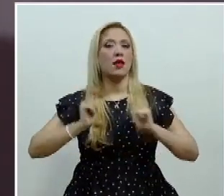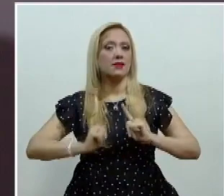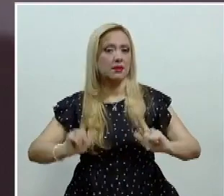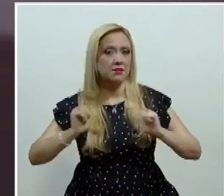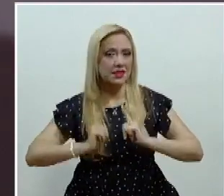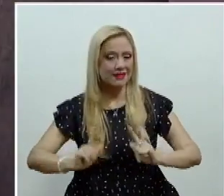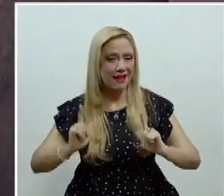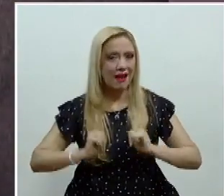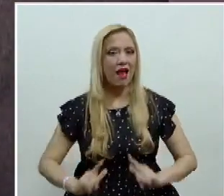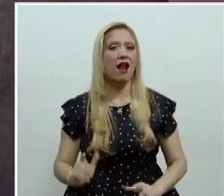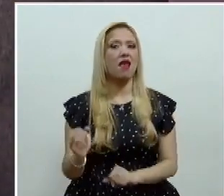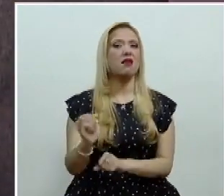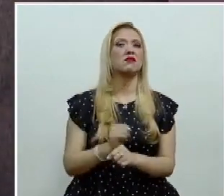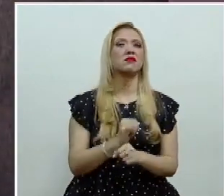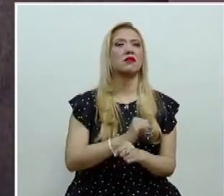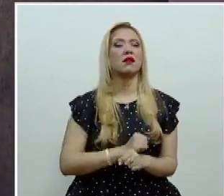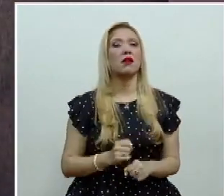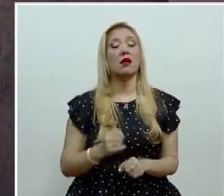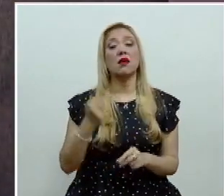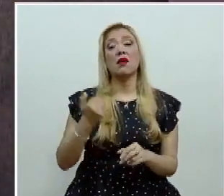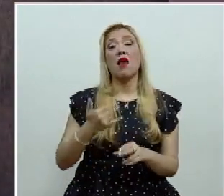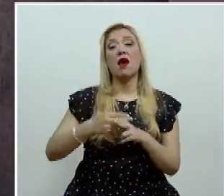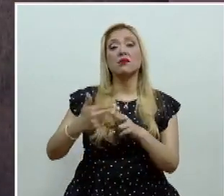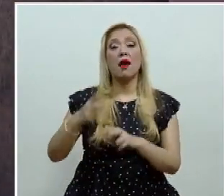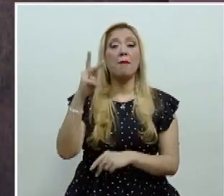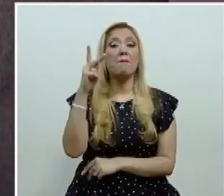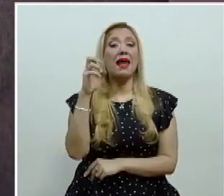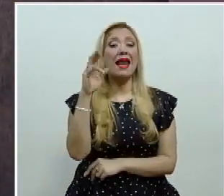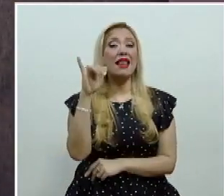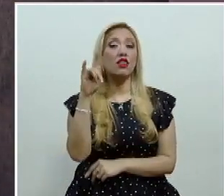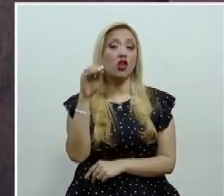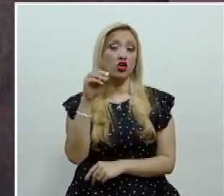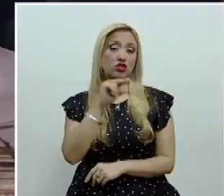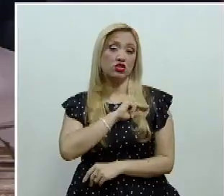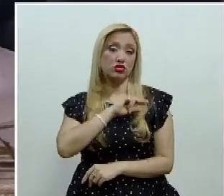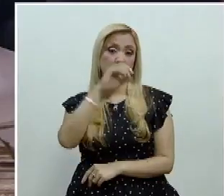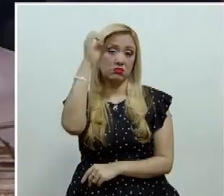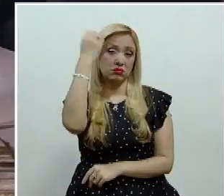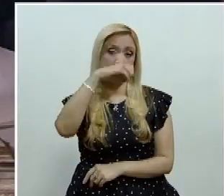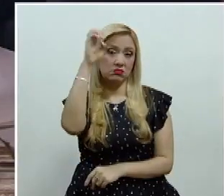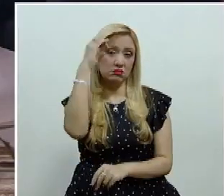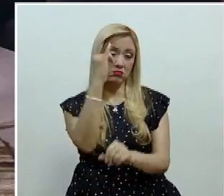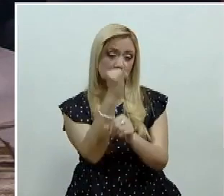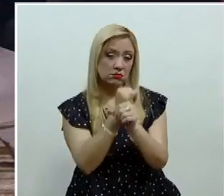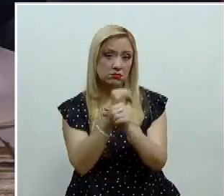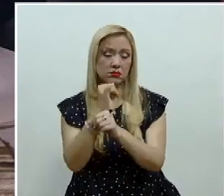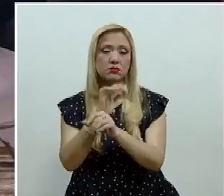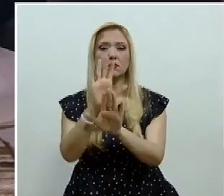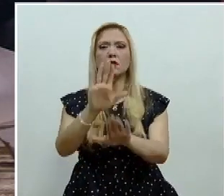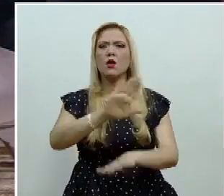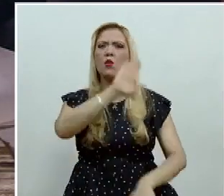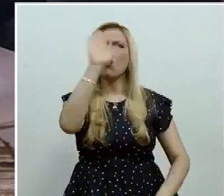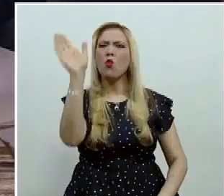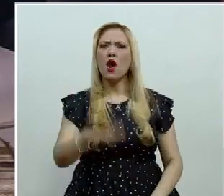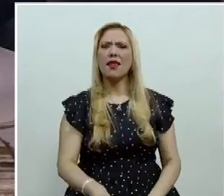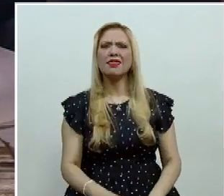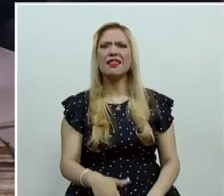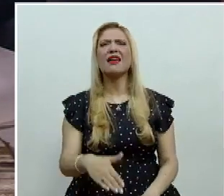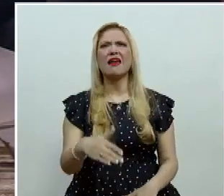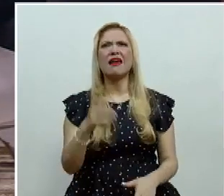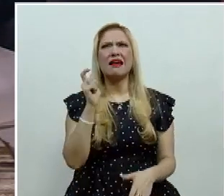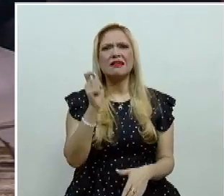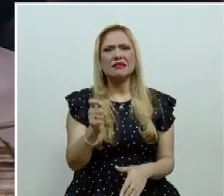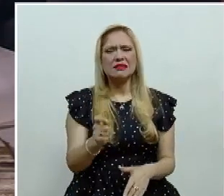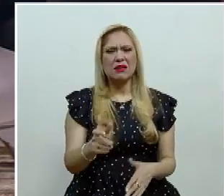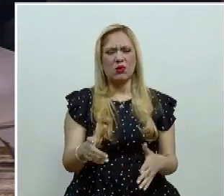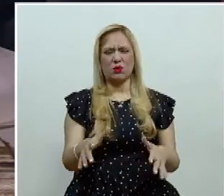ministeriales, incluso para peritos. Entonces la alerta es la muerte violenta. Ya de una mujer se tienen que activar